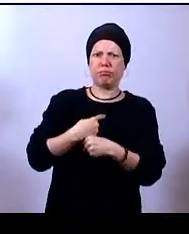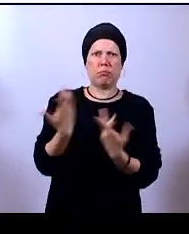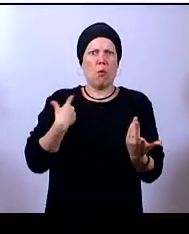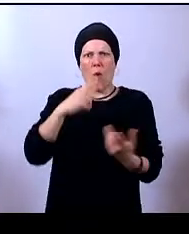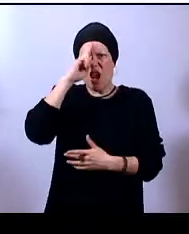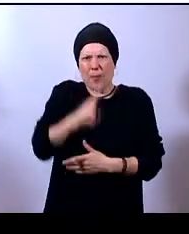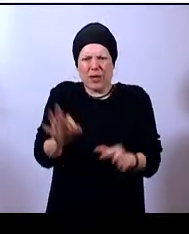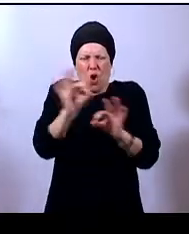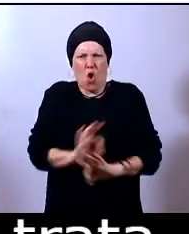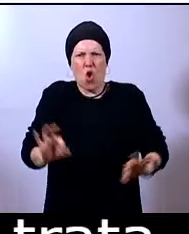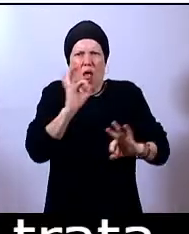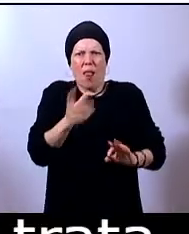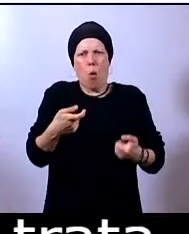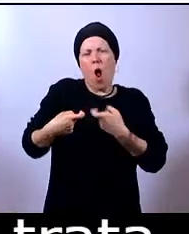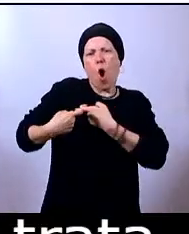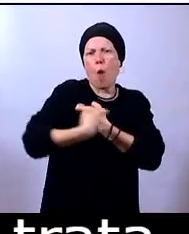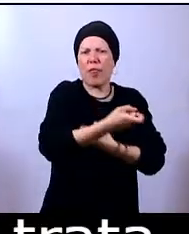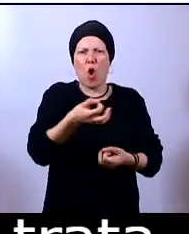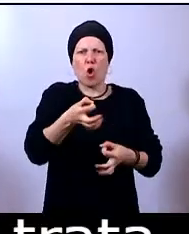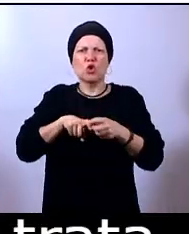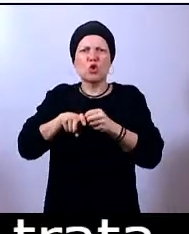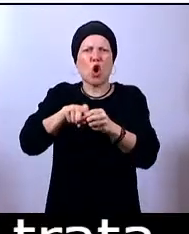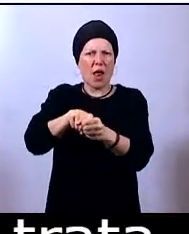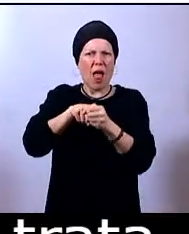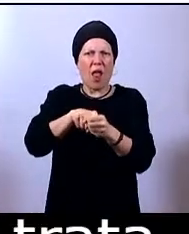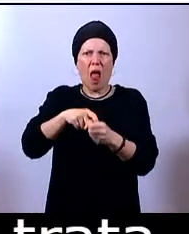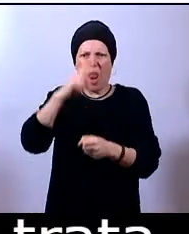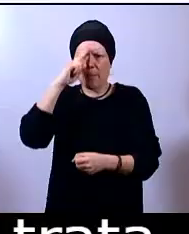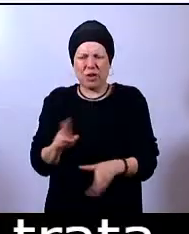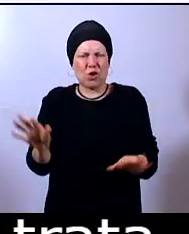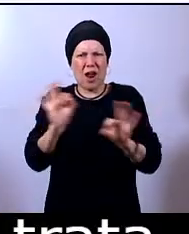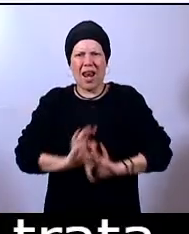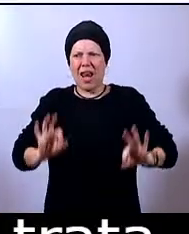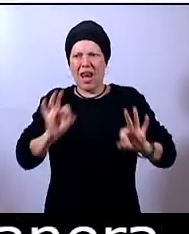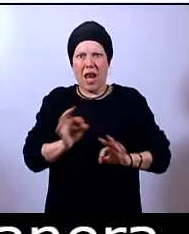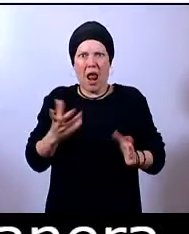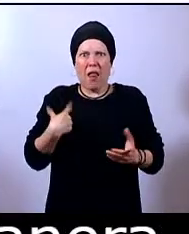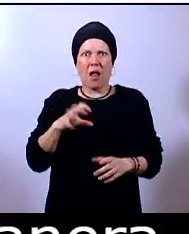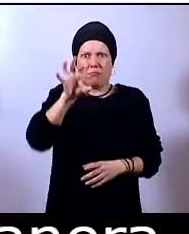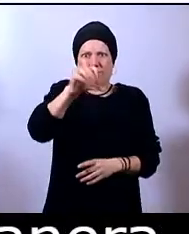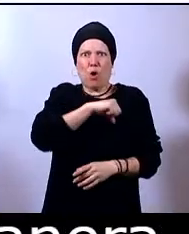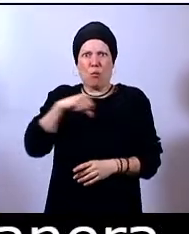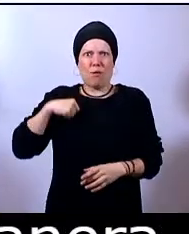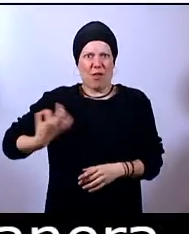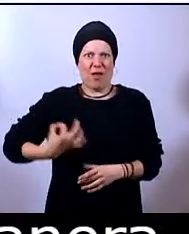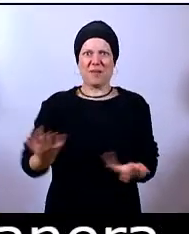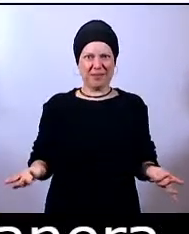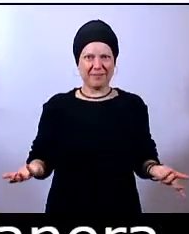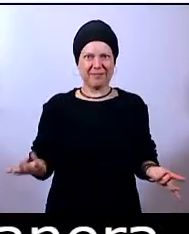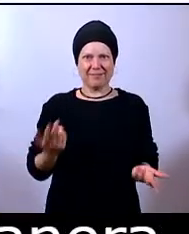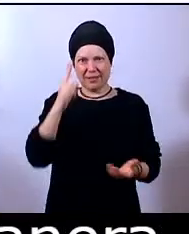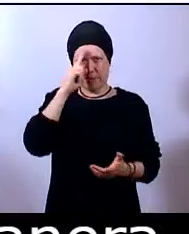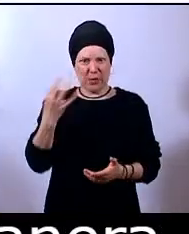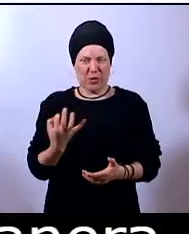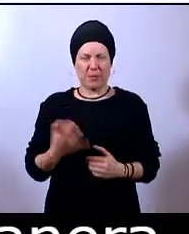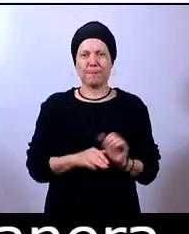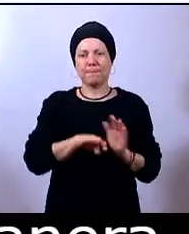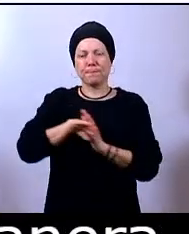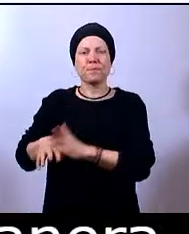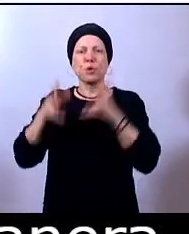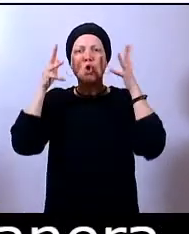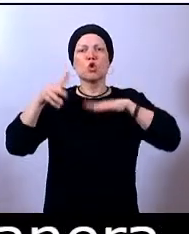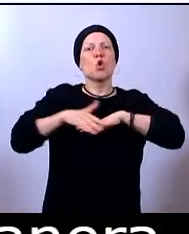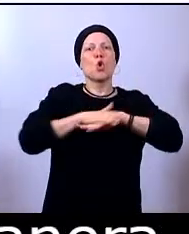los principios de cooperación y solidaridad que deben regir en el Estado autonómico. Por otro lado, el